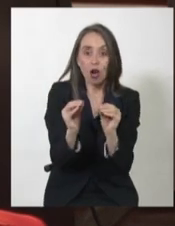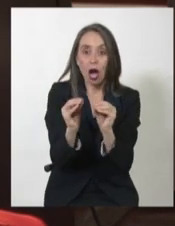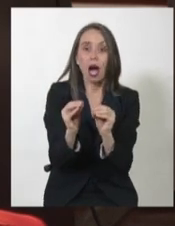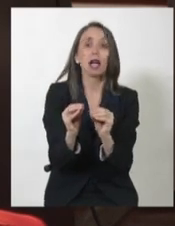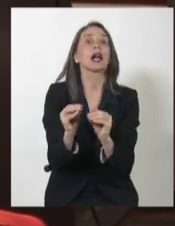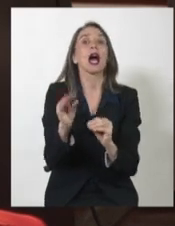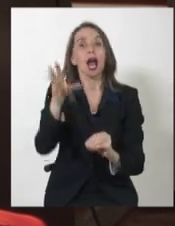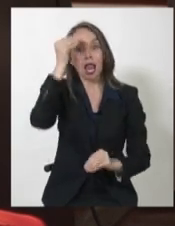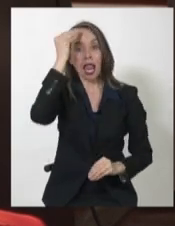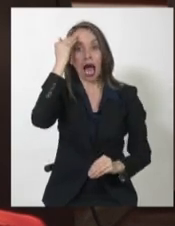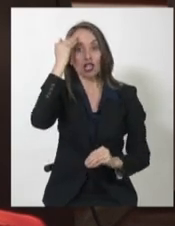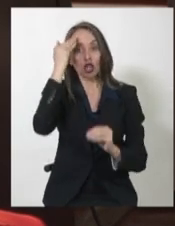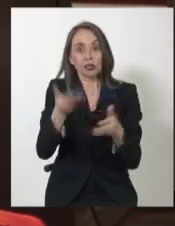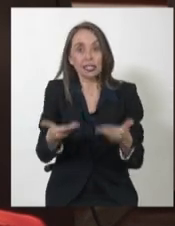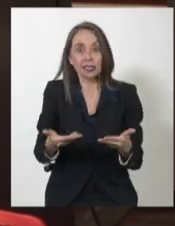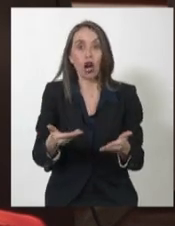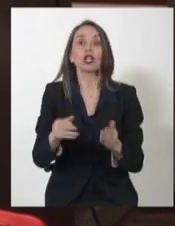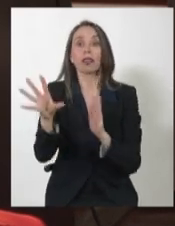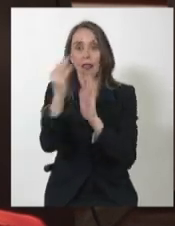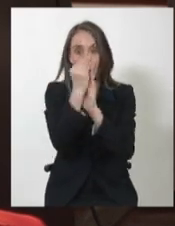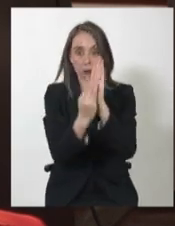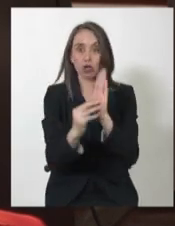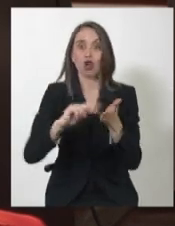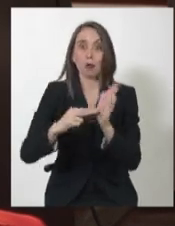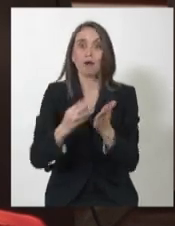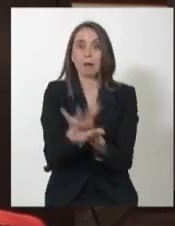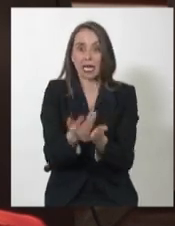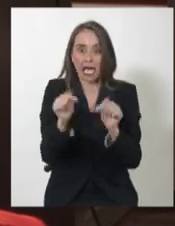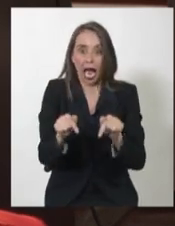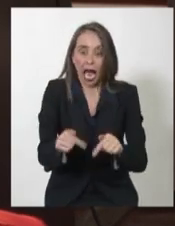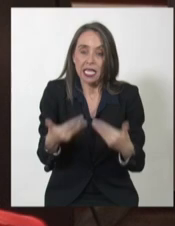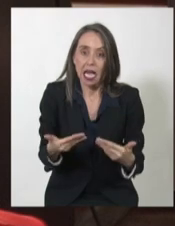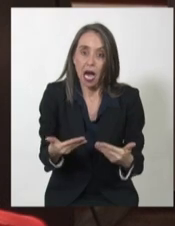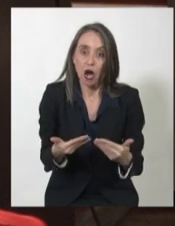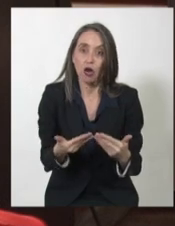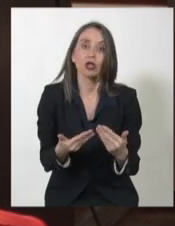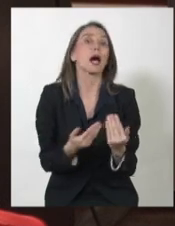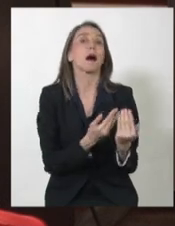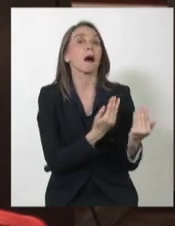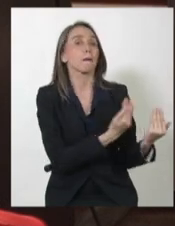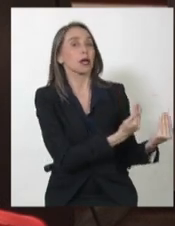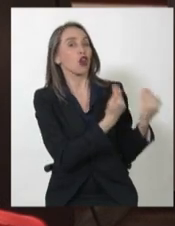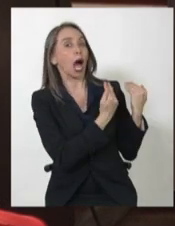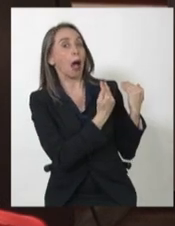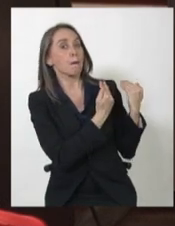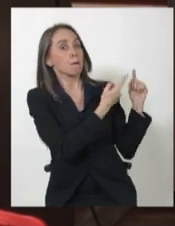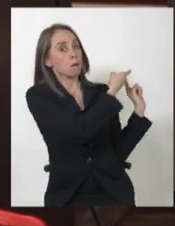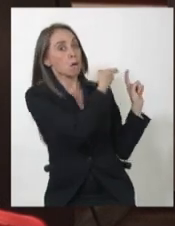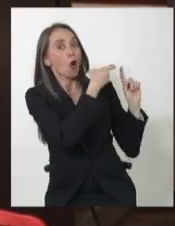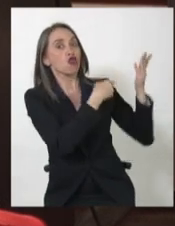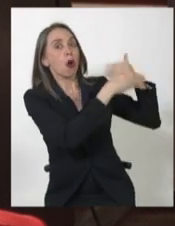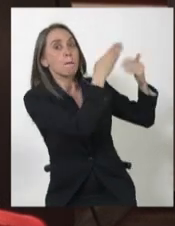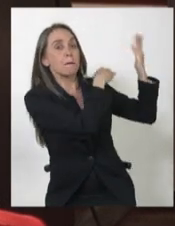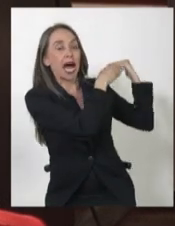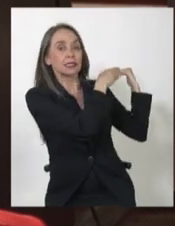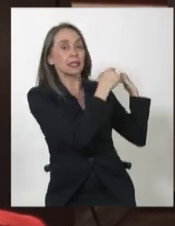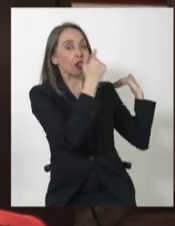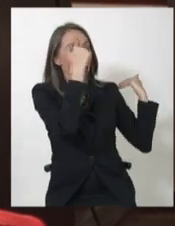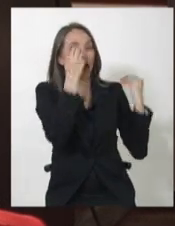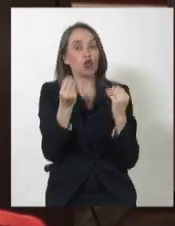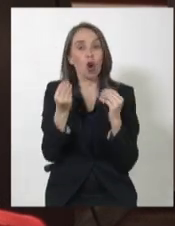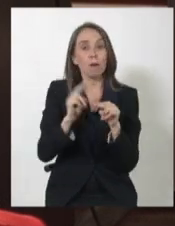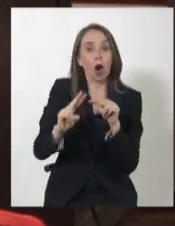conciencia presente, los problemas del presente, ¿no es cierto?, pero apoyarse en el pasado para proyectarse